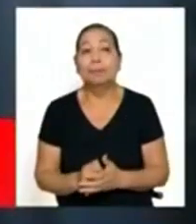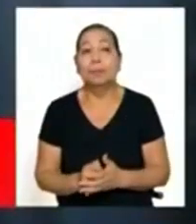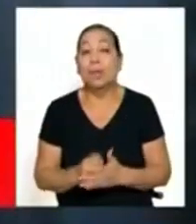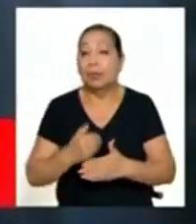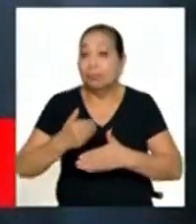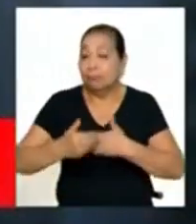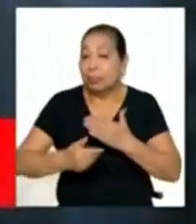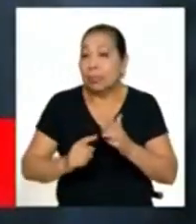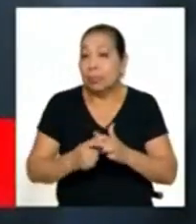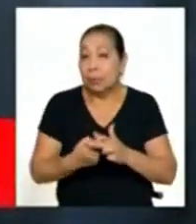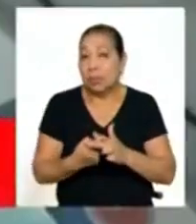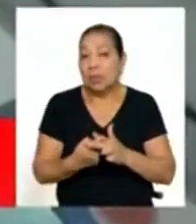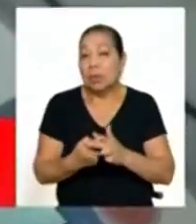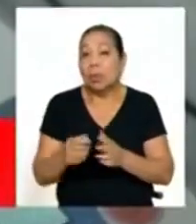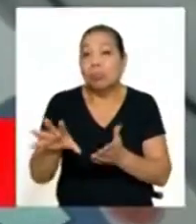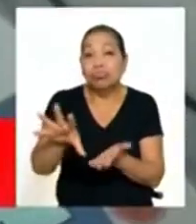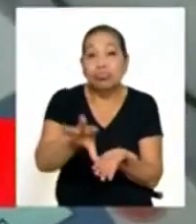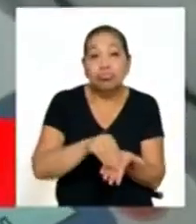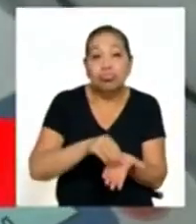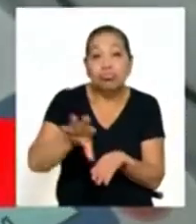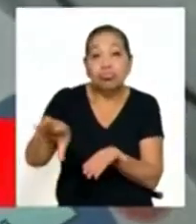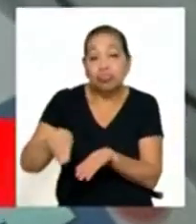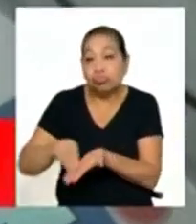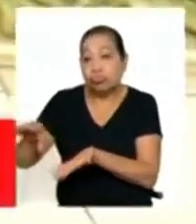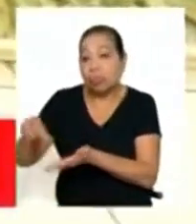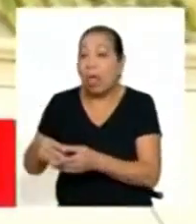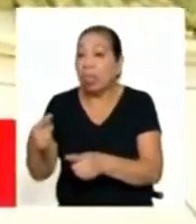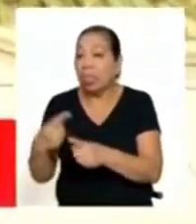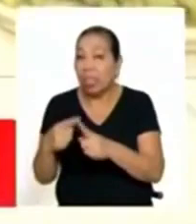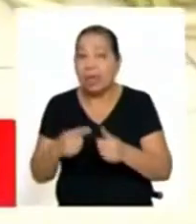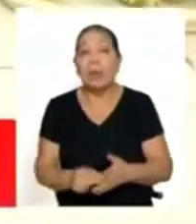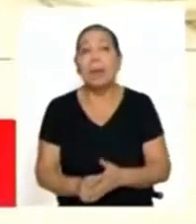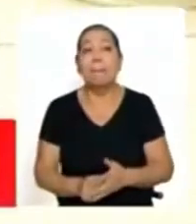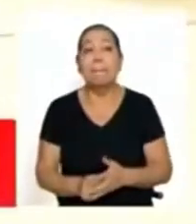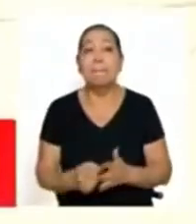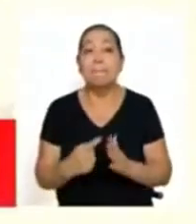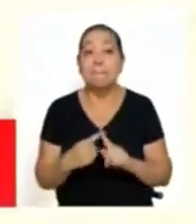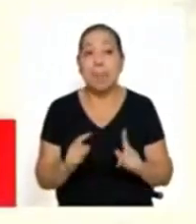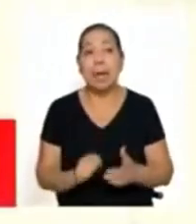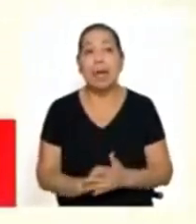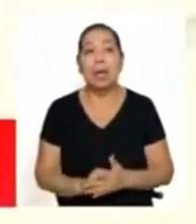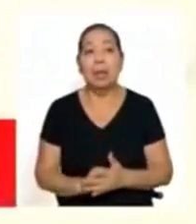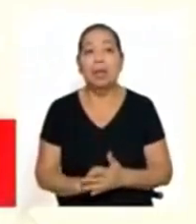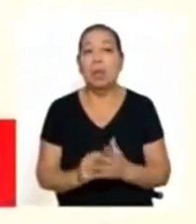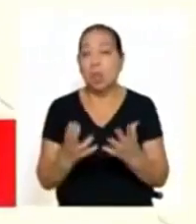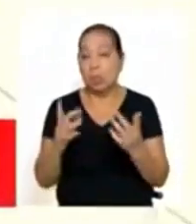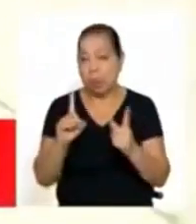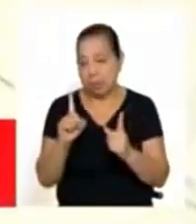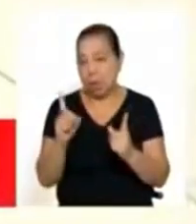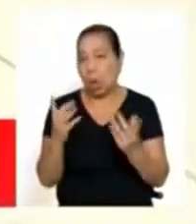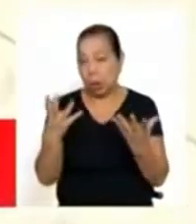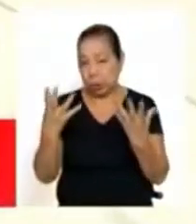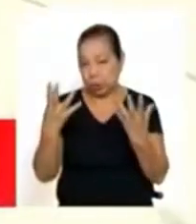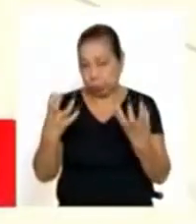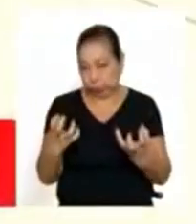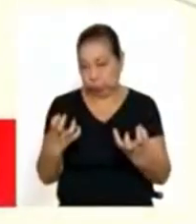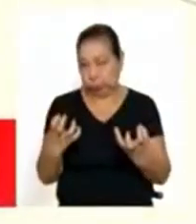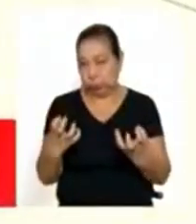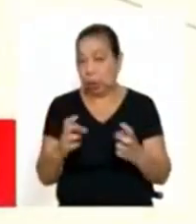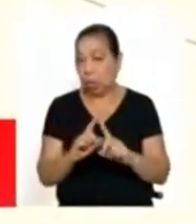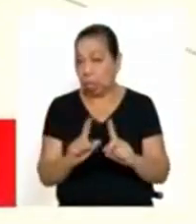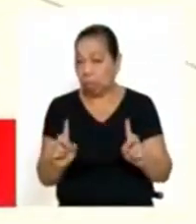proceso de producción inicia con la recolección de residuos. Para posteriormente ser secados. Una vez que están